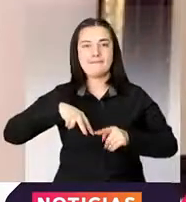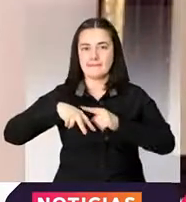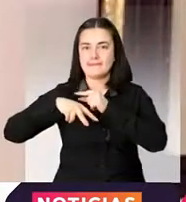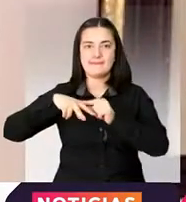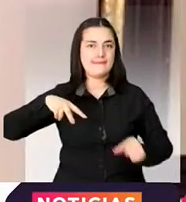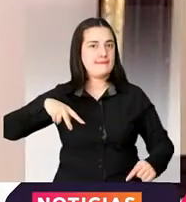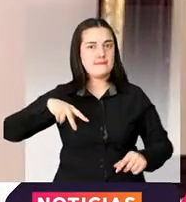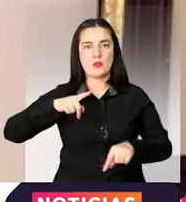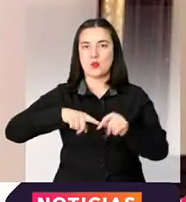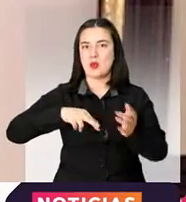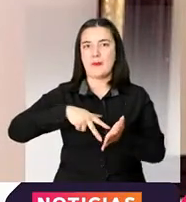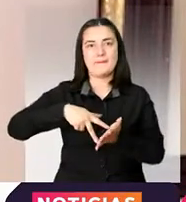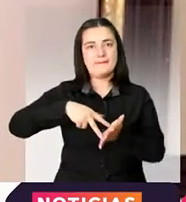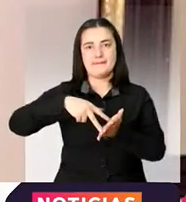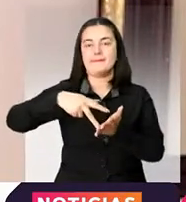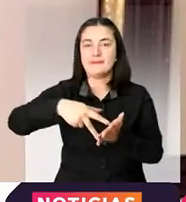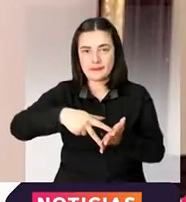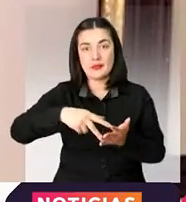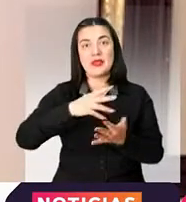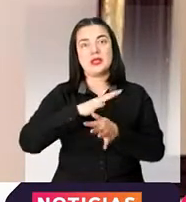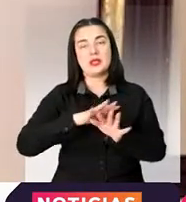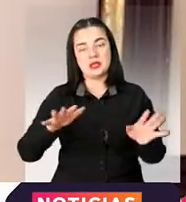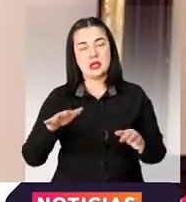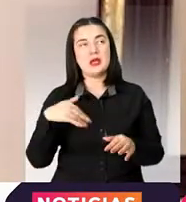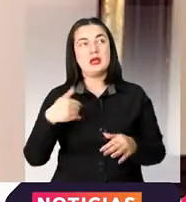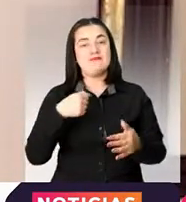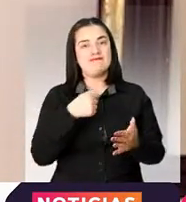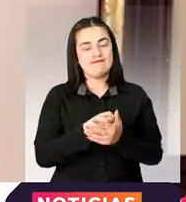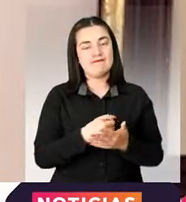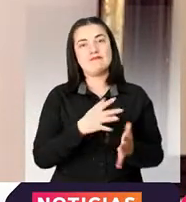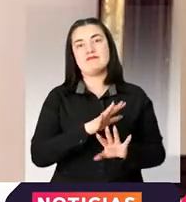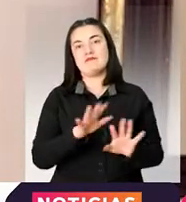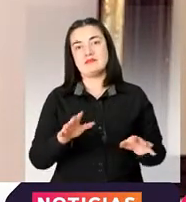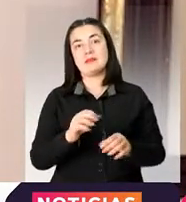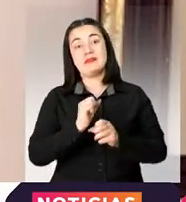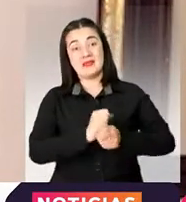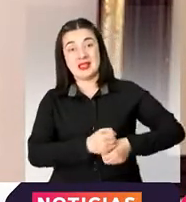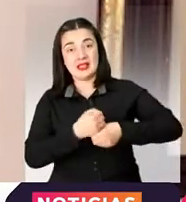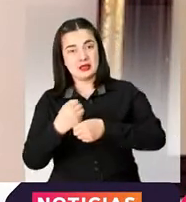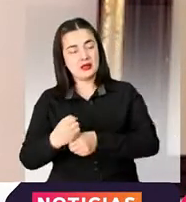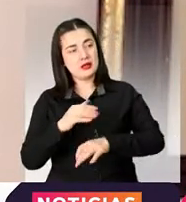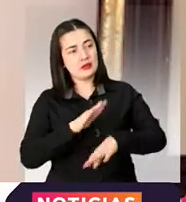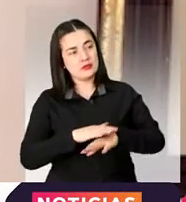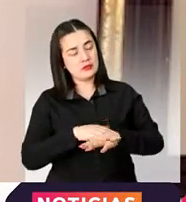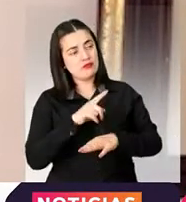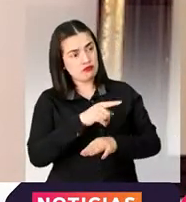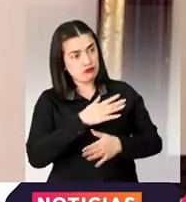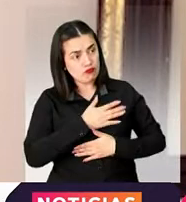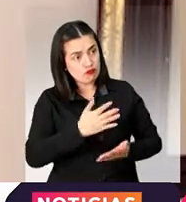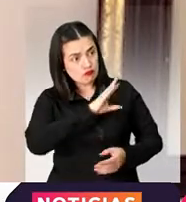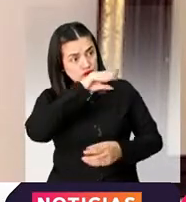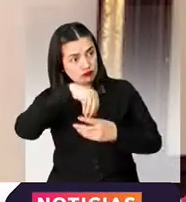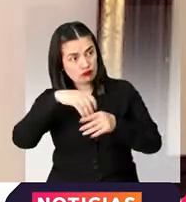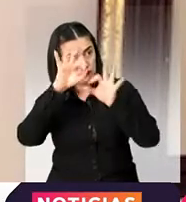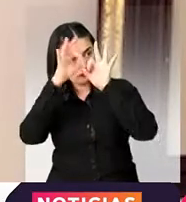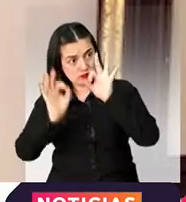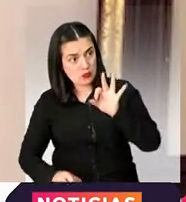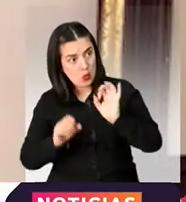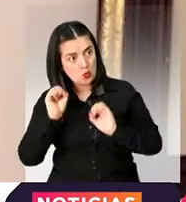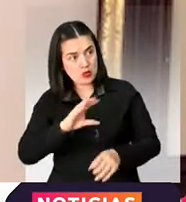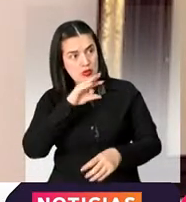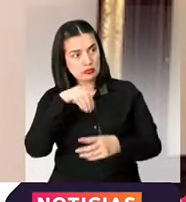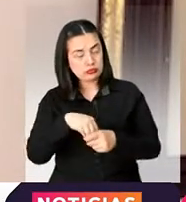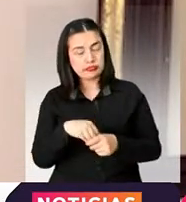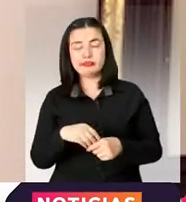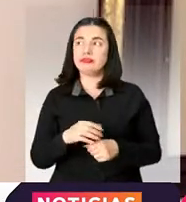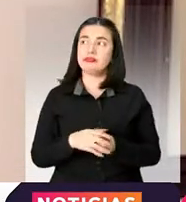izquierdo. Luego de ese accidente, en el Instituto Distrital de Recreación y Deporte me ofrecen hacer deporte paralímpico, ya por todos los